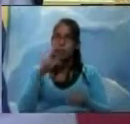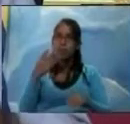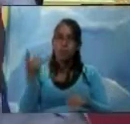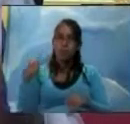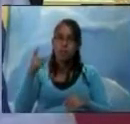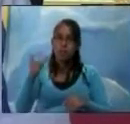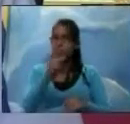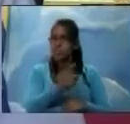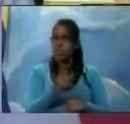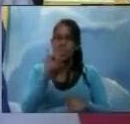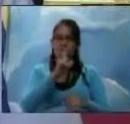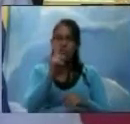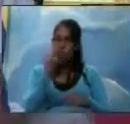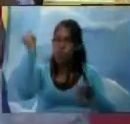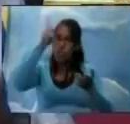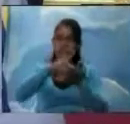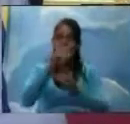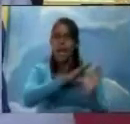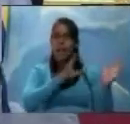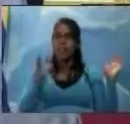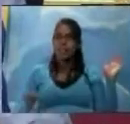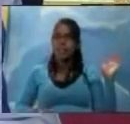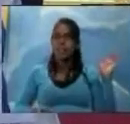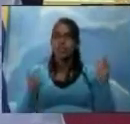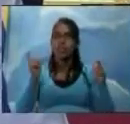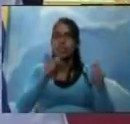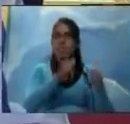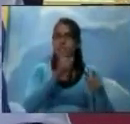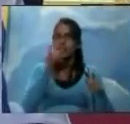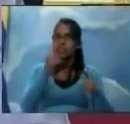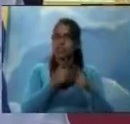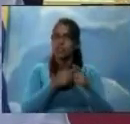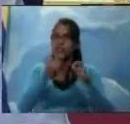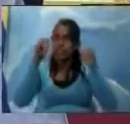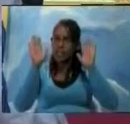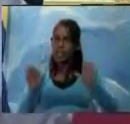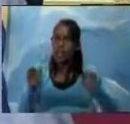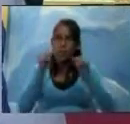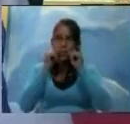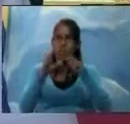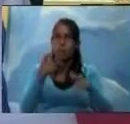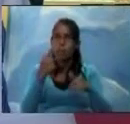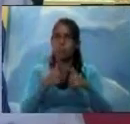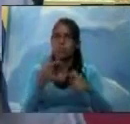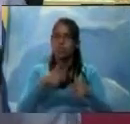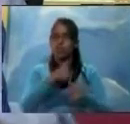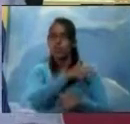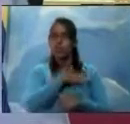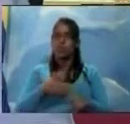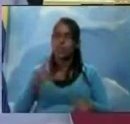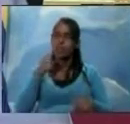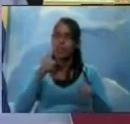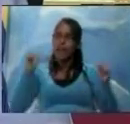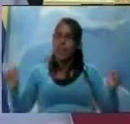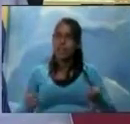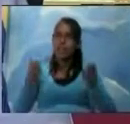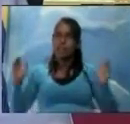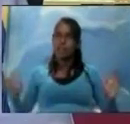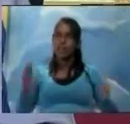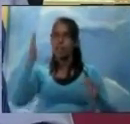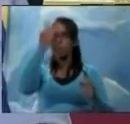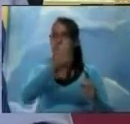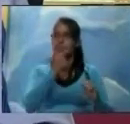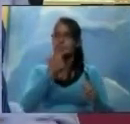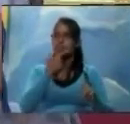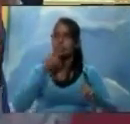personas, almas que no llegan a Cristo. Hay gente que de repente detienen ahí la bendición. Pero yo quiero decirles, animarles en esta preciosa y hermosa